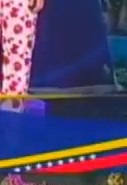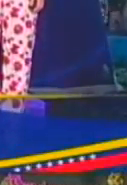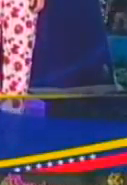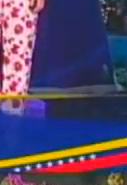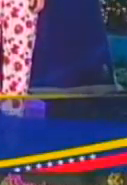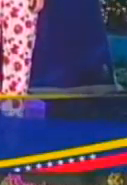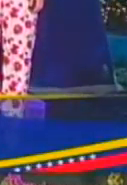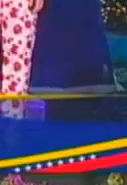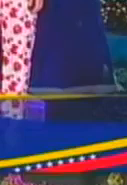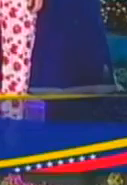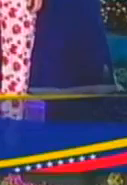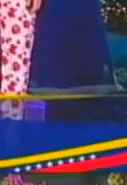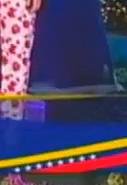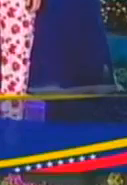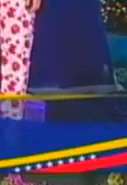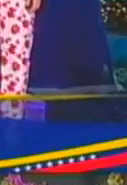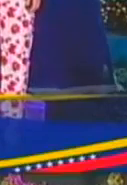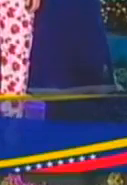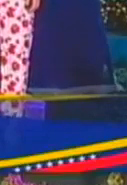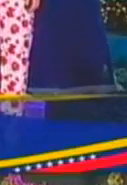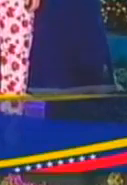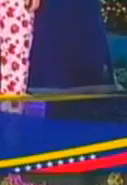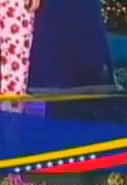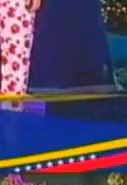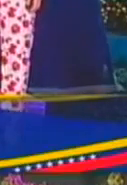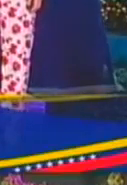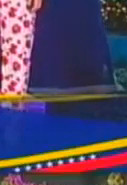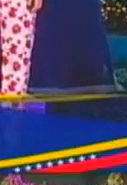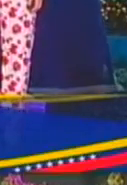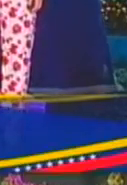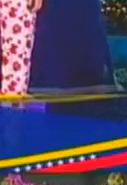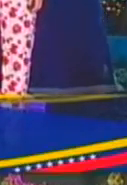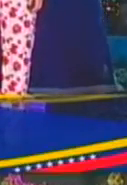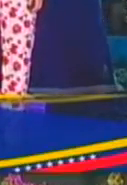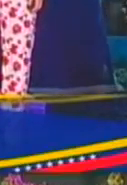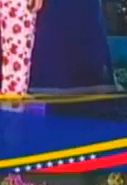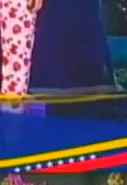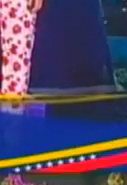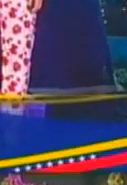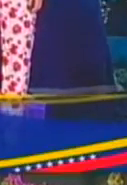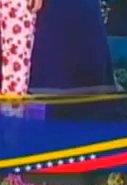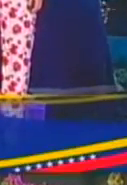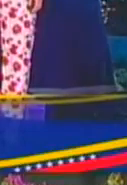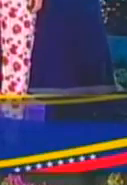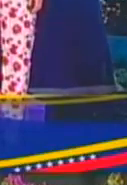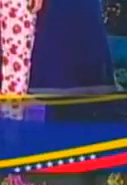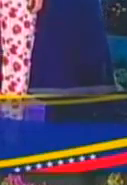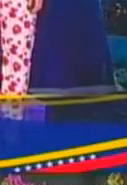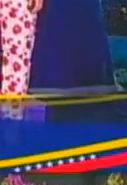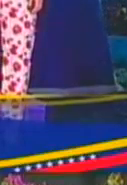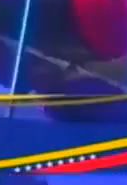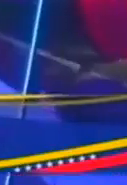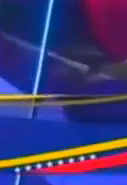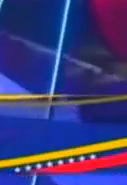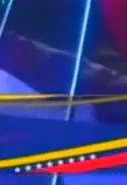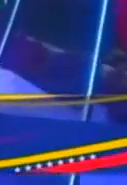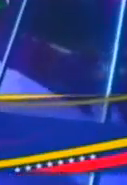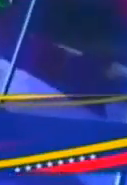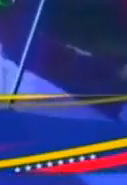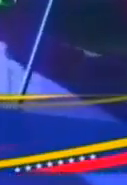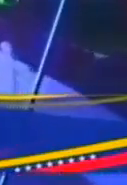de Caracas en el encendido de esta hermosa plaza y que le da el mensaje de la llegada de Navidad a Maracaibo, al Zulia y